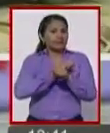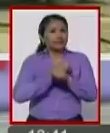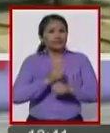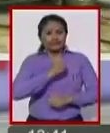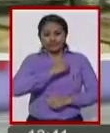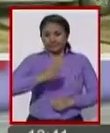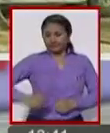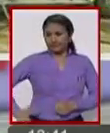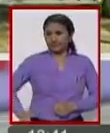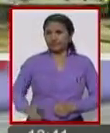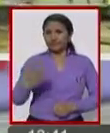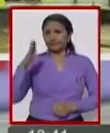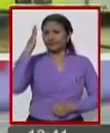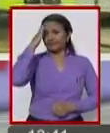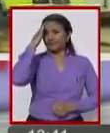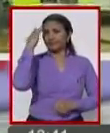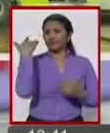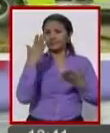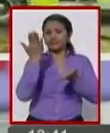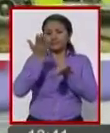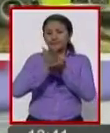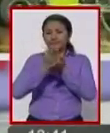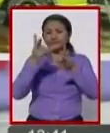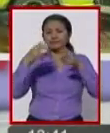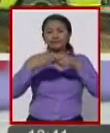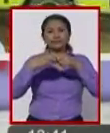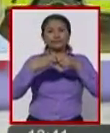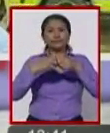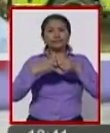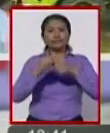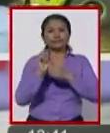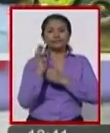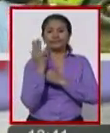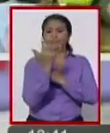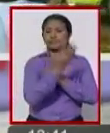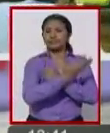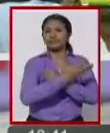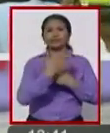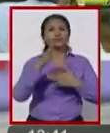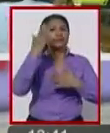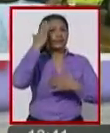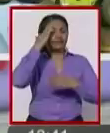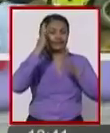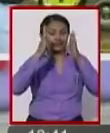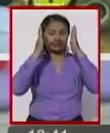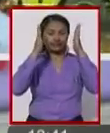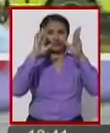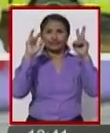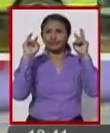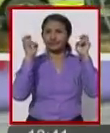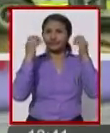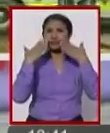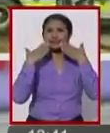la gobernación. Sabemos que ahí han cortado la electricidad en la zona y estaremos nosotros atentos a este tema. Gracias, Edmundo.